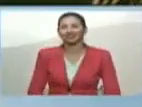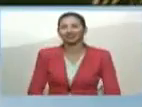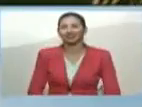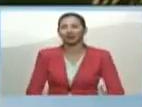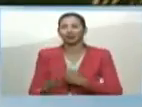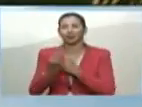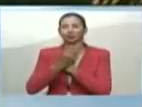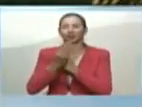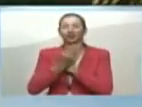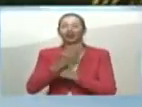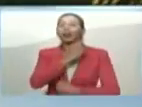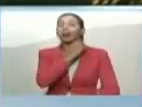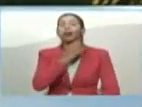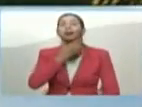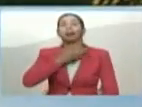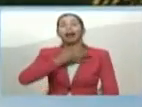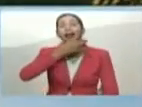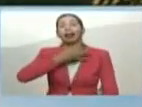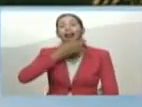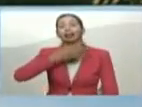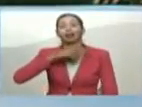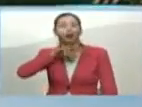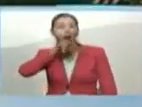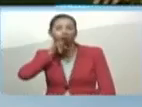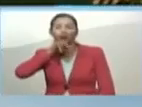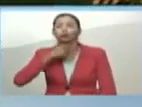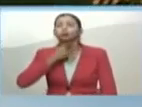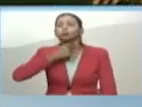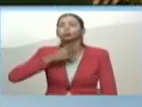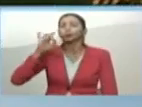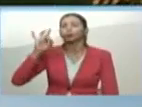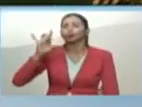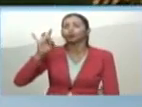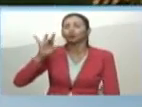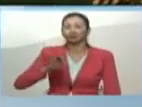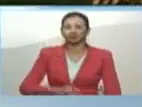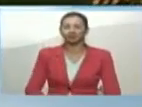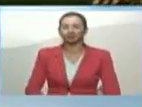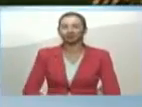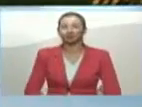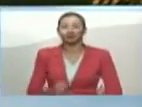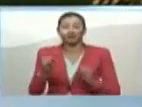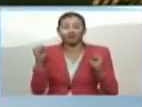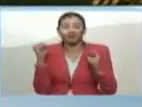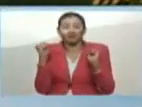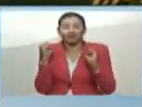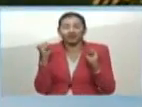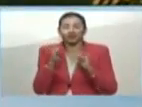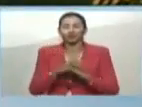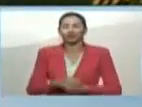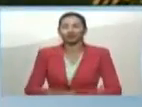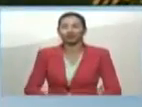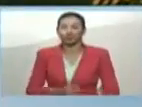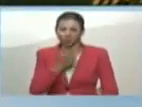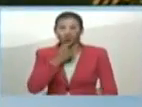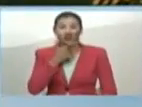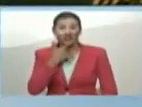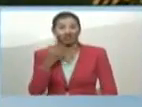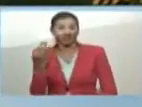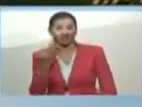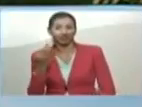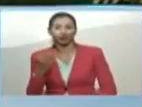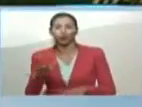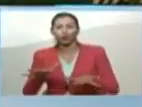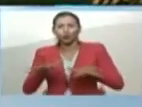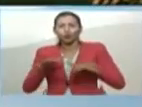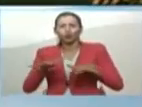la, porque uno utiliza mucho la garganta. Y el frío más o menos pega. Se ve bonita, ¿verdad? Mira. Luce,